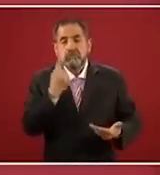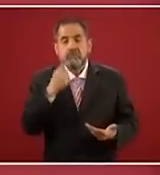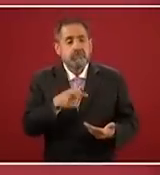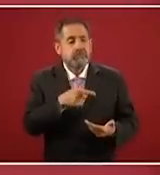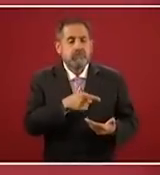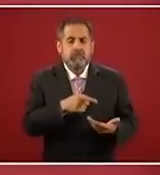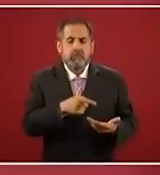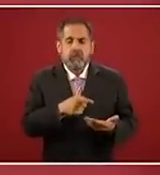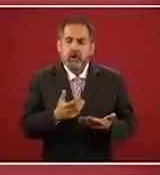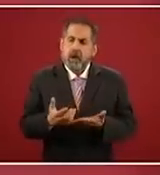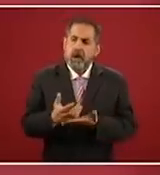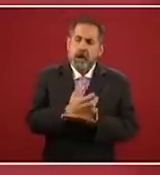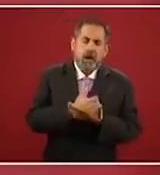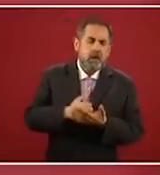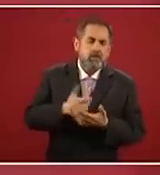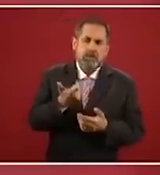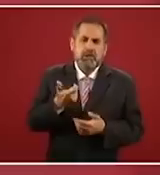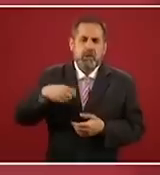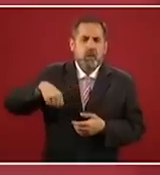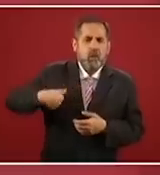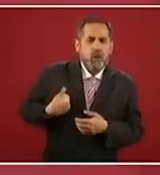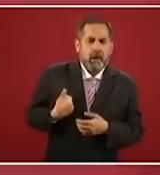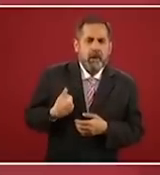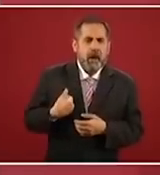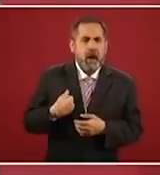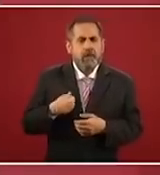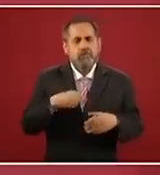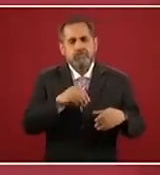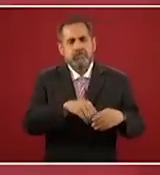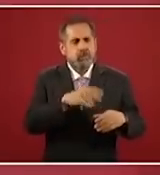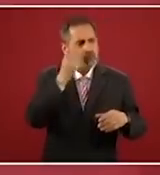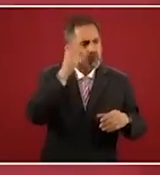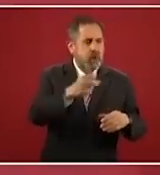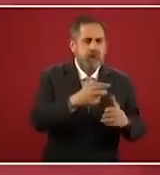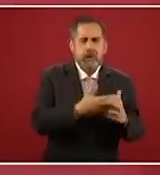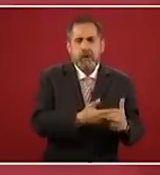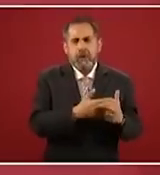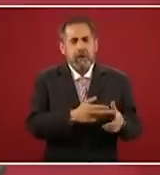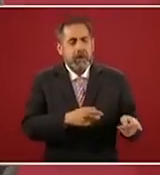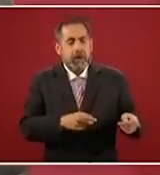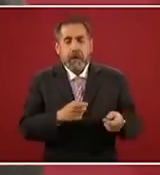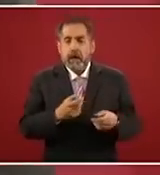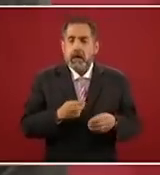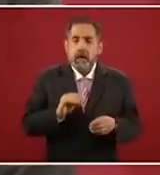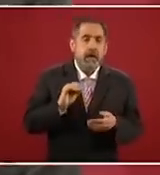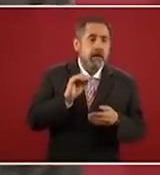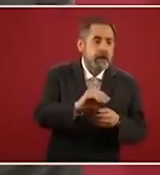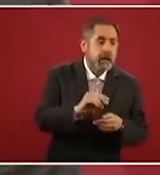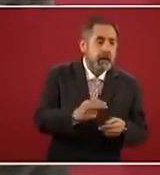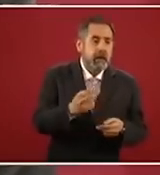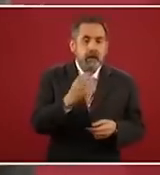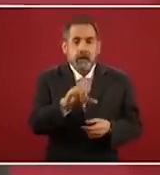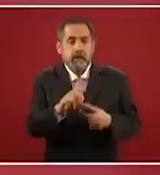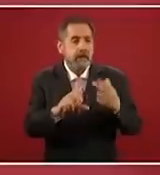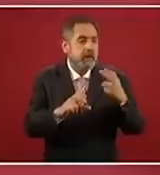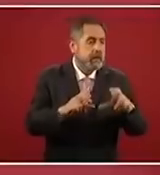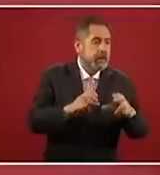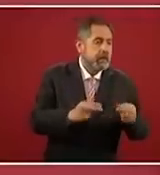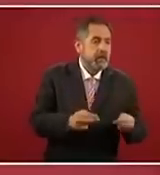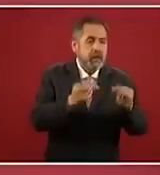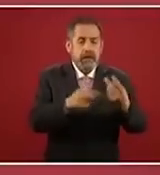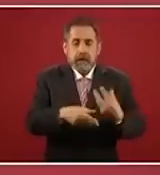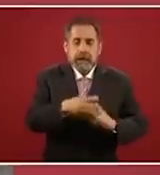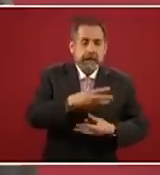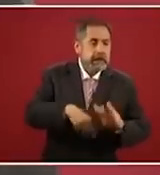tener un patrimonio, si invierte, genera empleos,